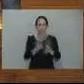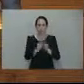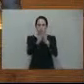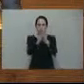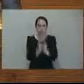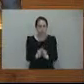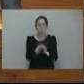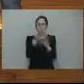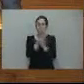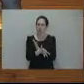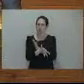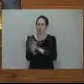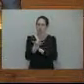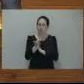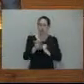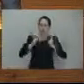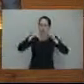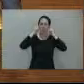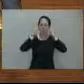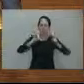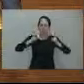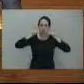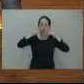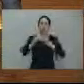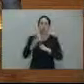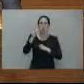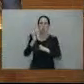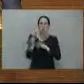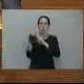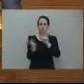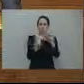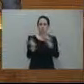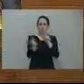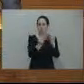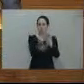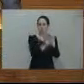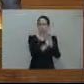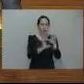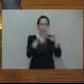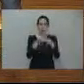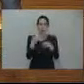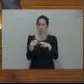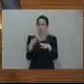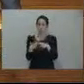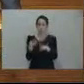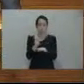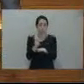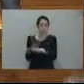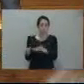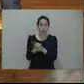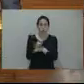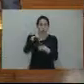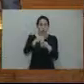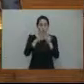un esfuerzo y un ejercicio de diálogo fructífero entre todos los grupos parlamentarios de